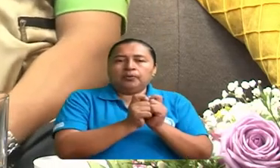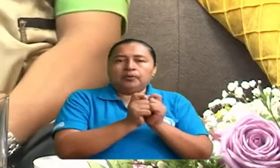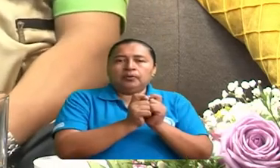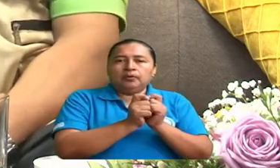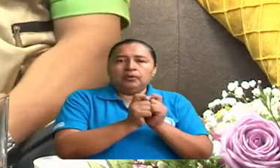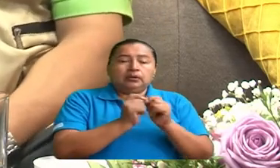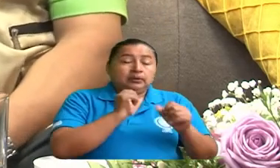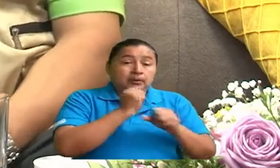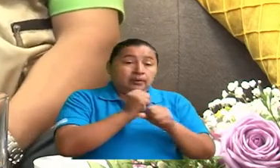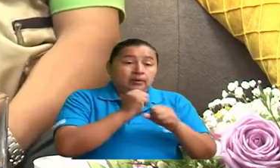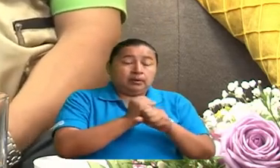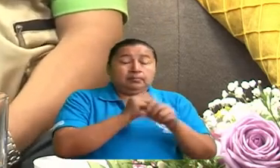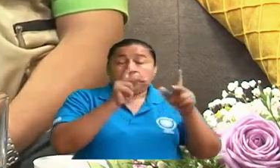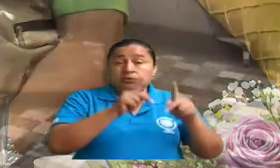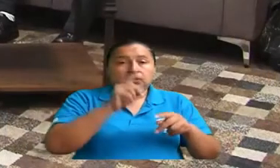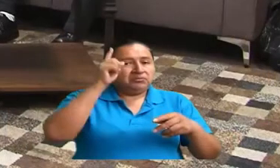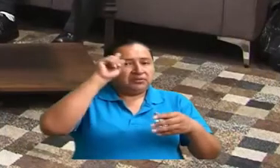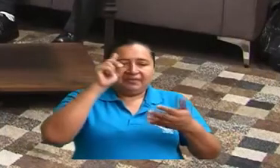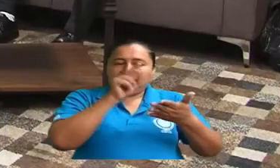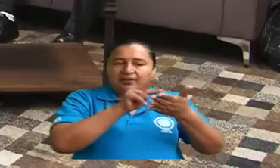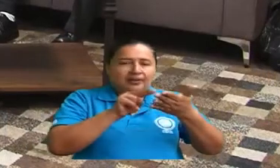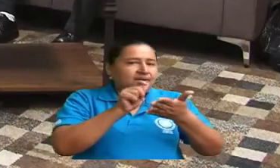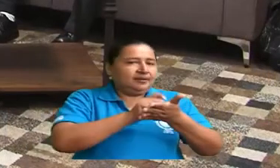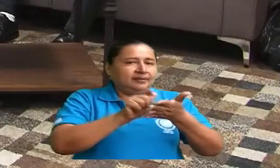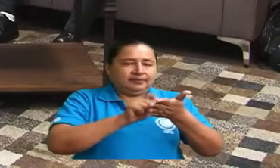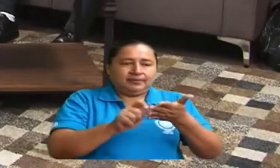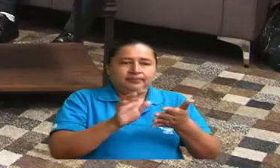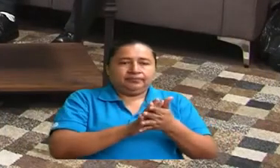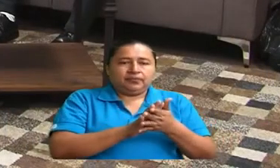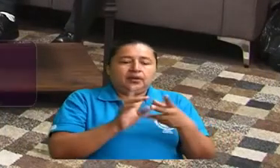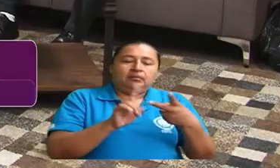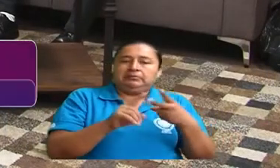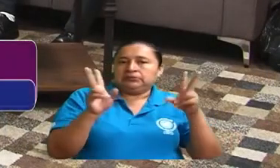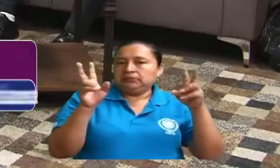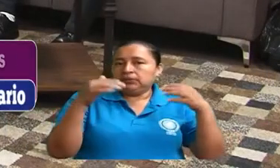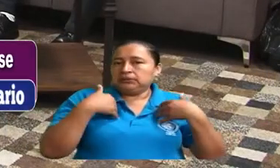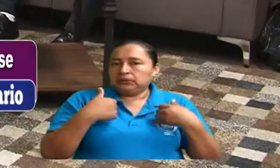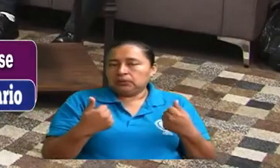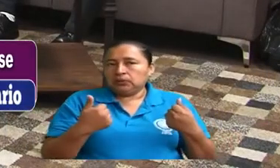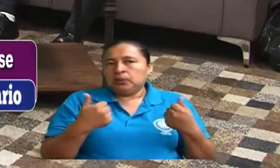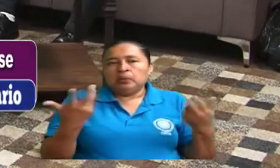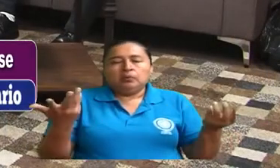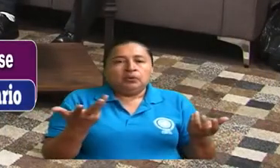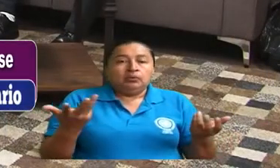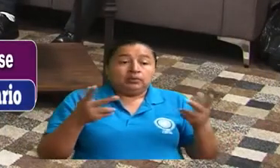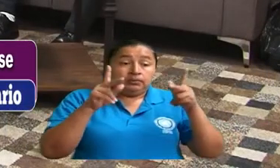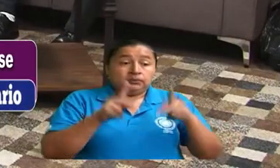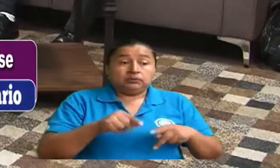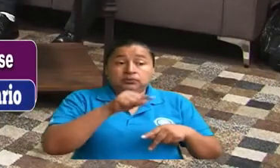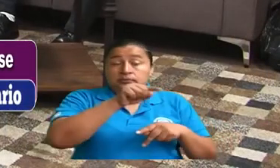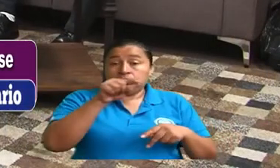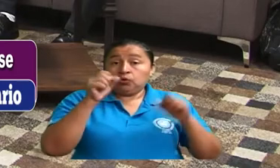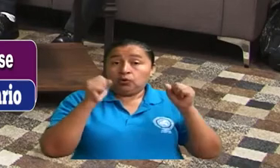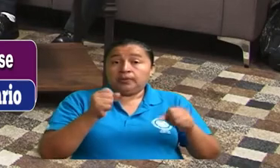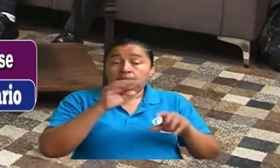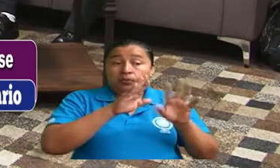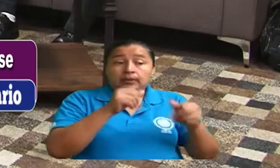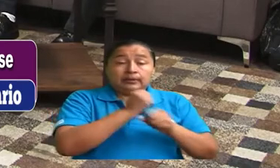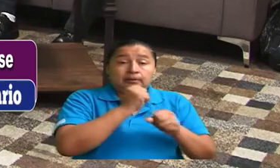bastante analfabetismo. ¿Ya? El tema de la salud, ¿verdad?, cómo las y los recicladores